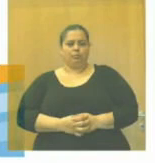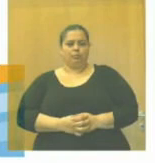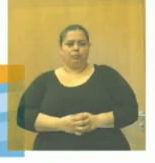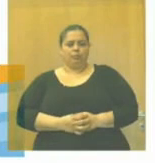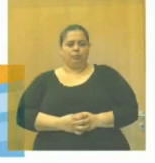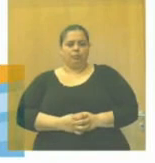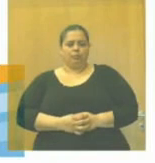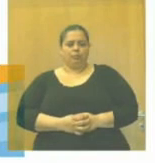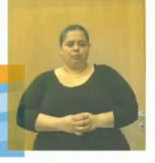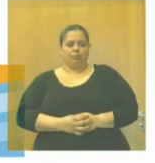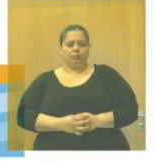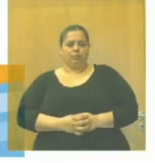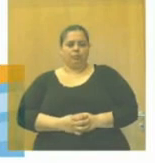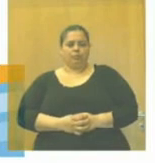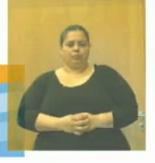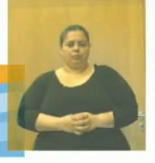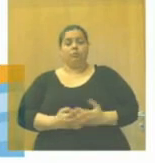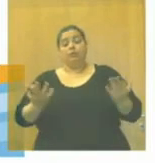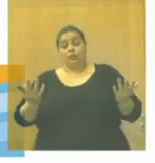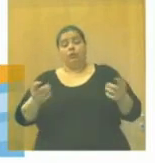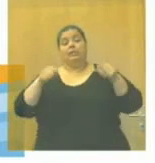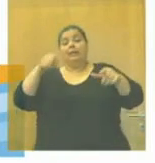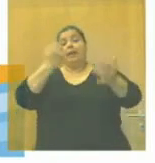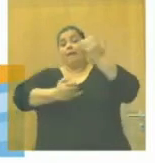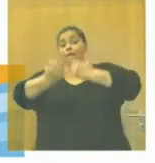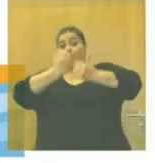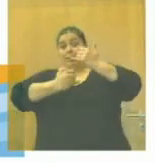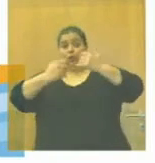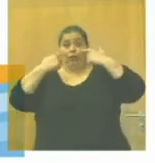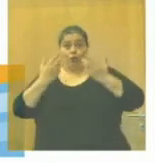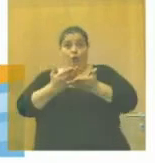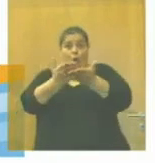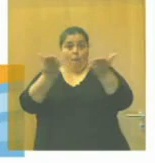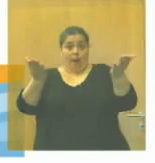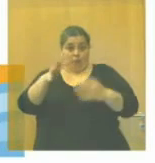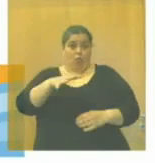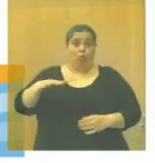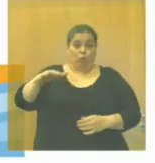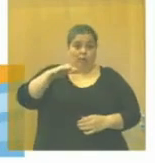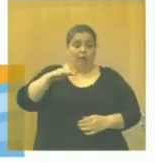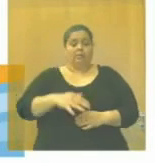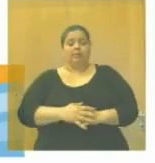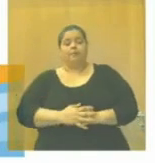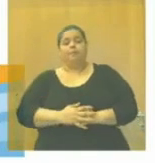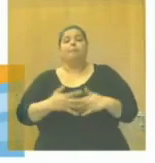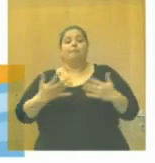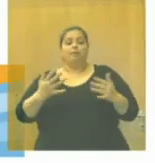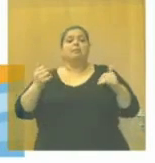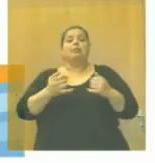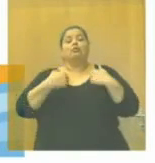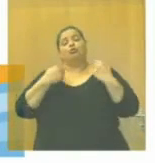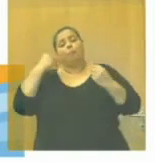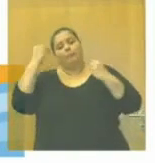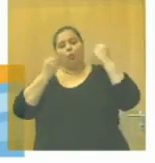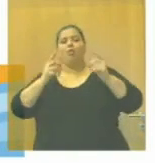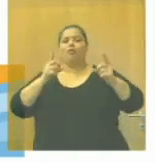Dentro de esta información que acabo de compartir con ustedes, nos hemos preocupado